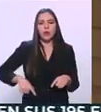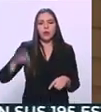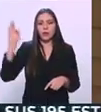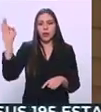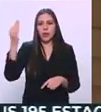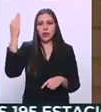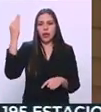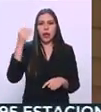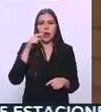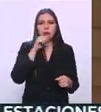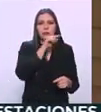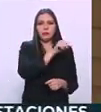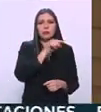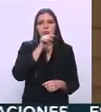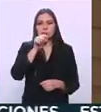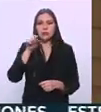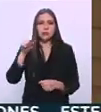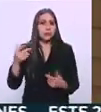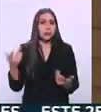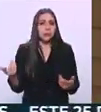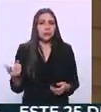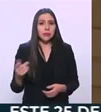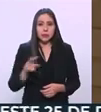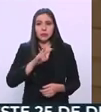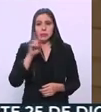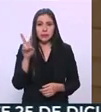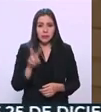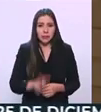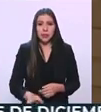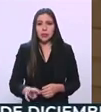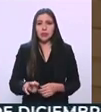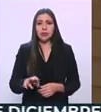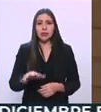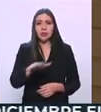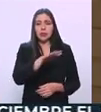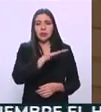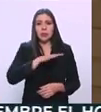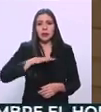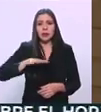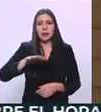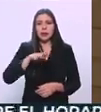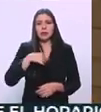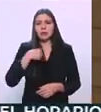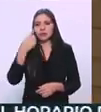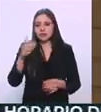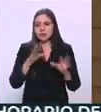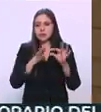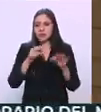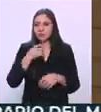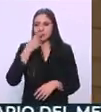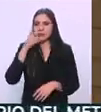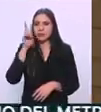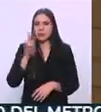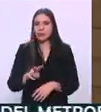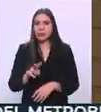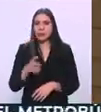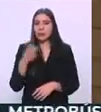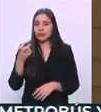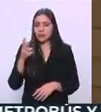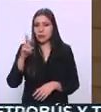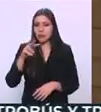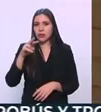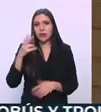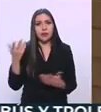fin, realmente era, en pocas palabras y de manera muy coloquial, lo comparto aquí con todo auditorio, una